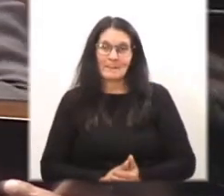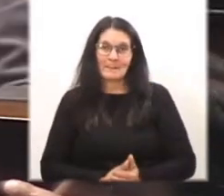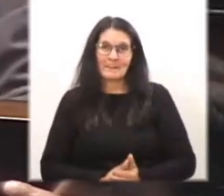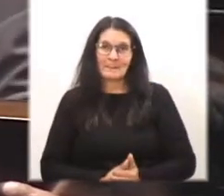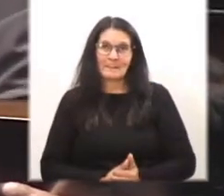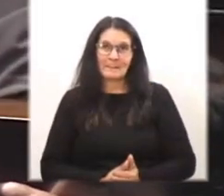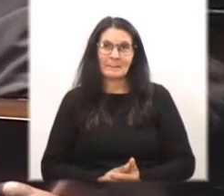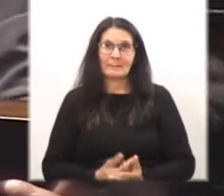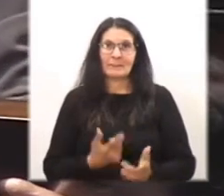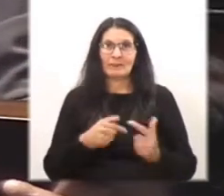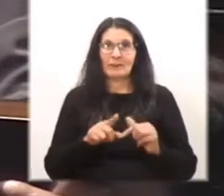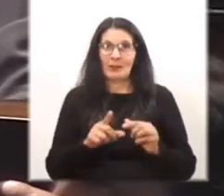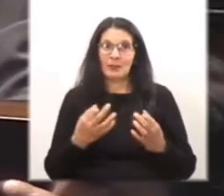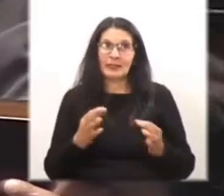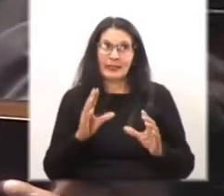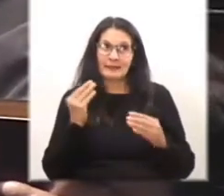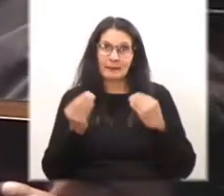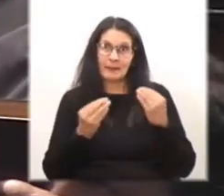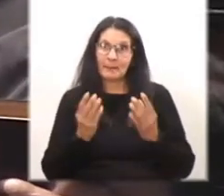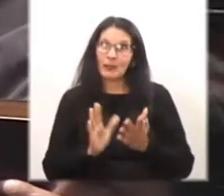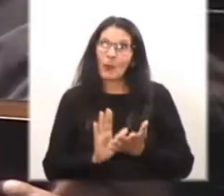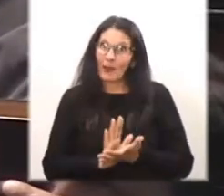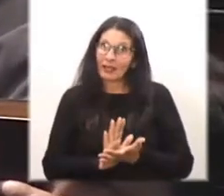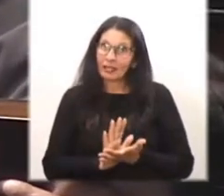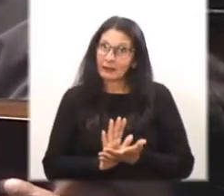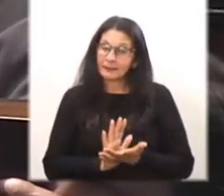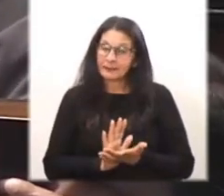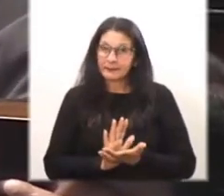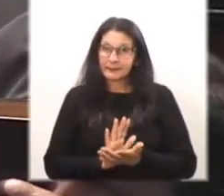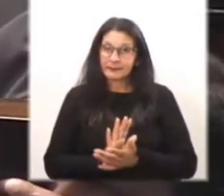Porque realmente es preocupante.